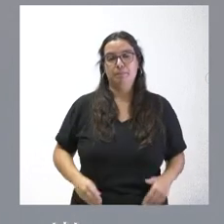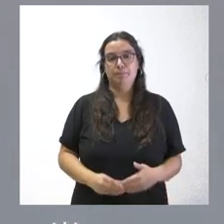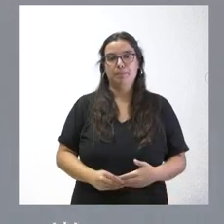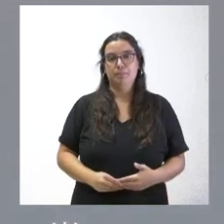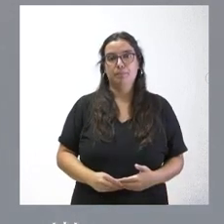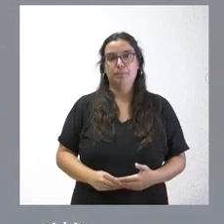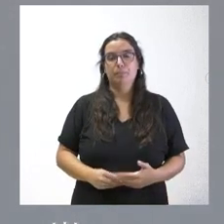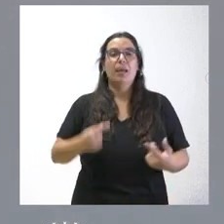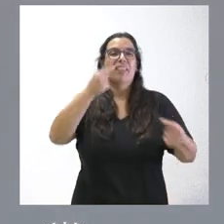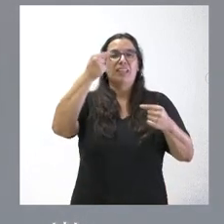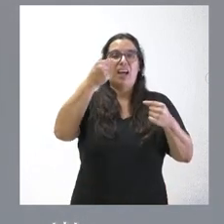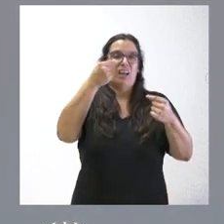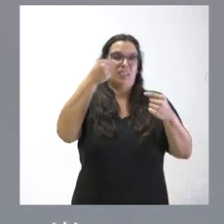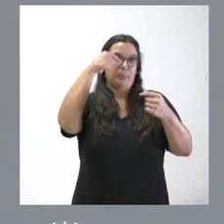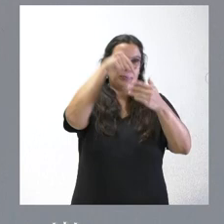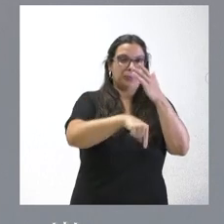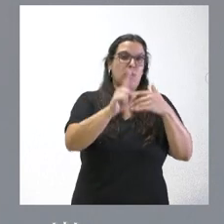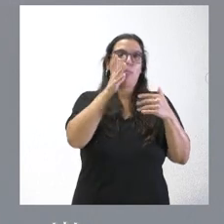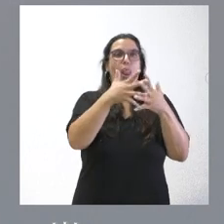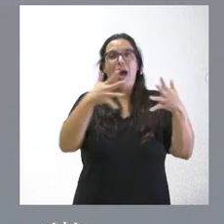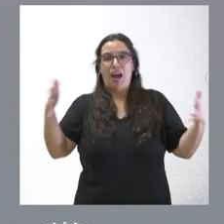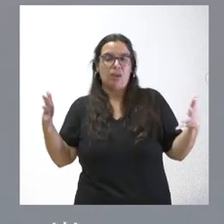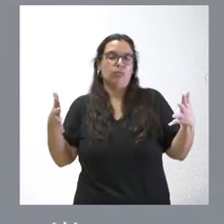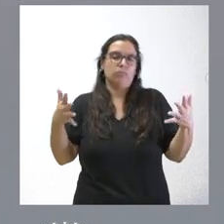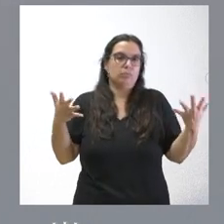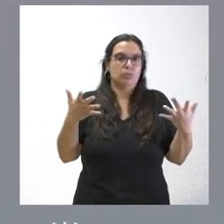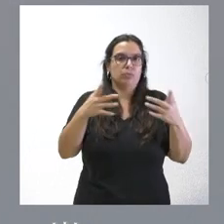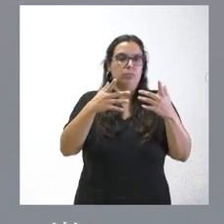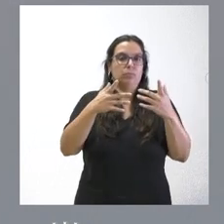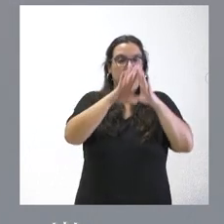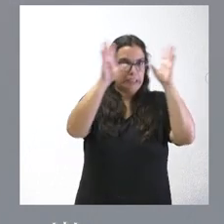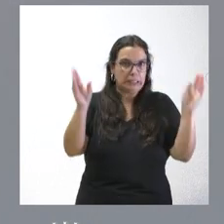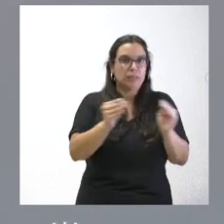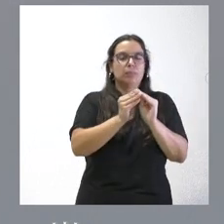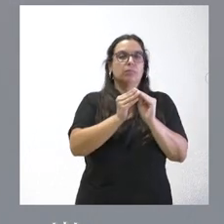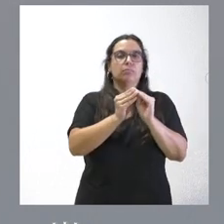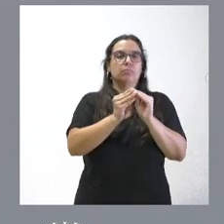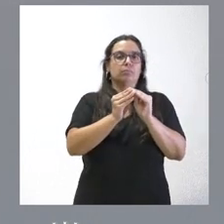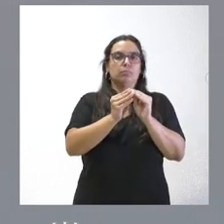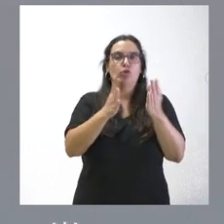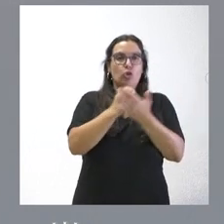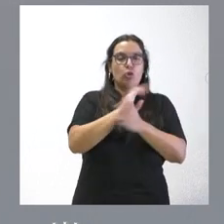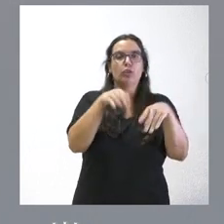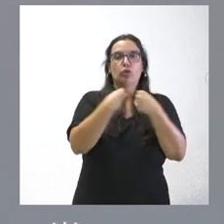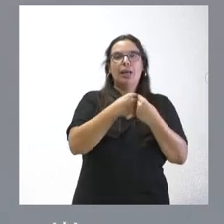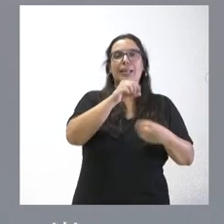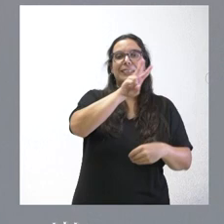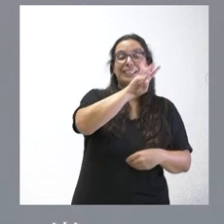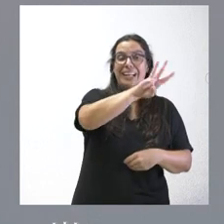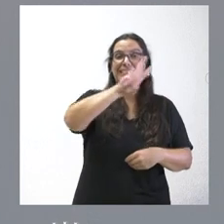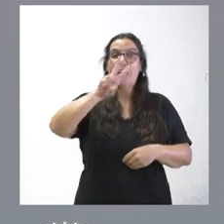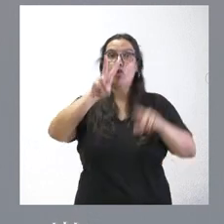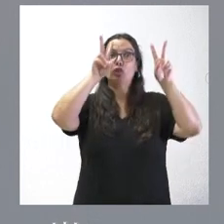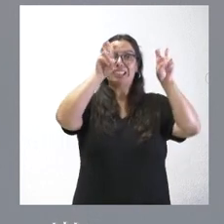no los detalló porque son muy extensos y como les digo en conjunto incluyendo todos ellos suman 32 títulos de